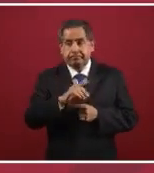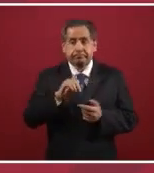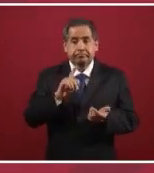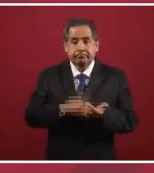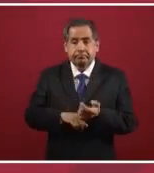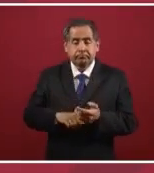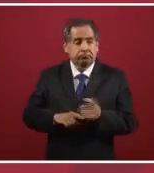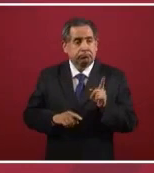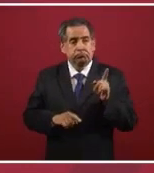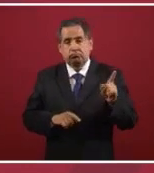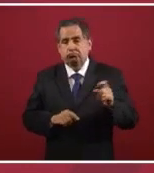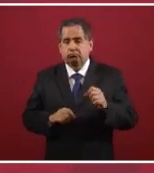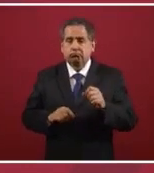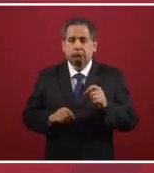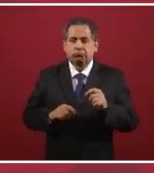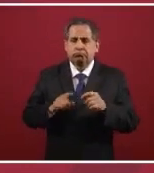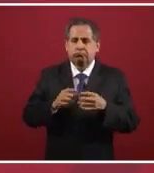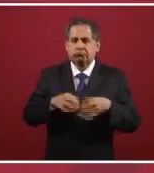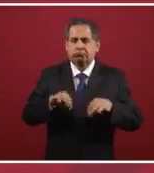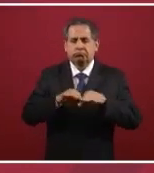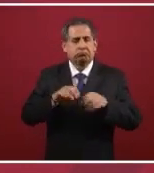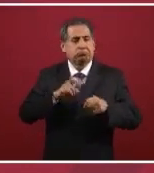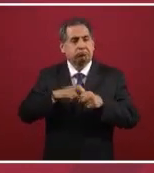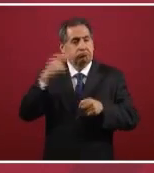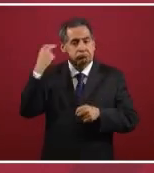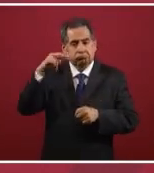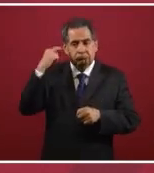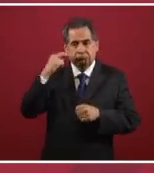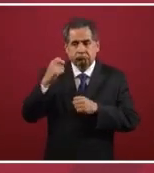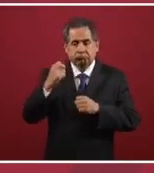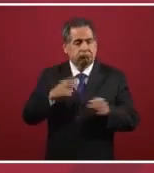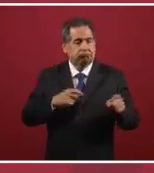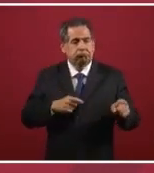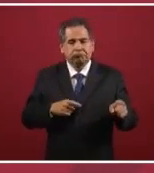al hombre fuerte en